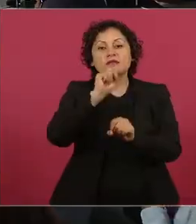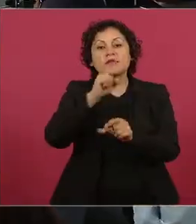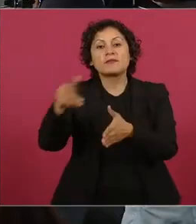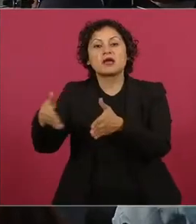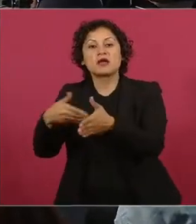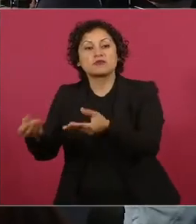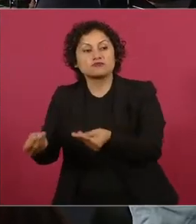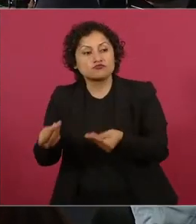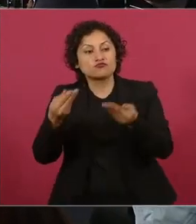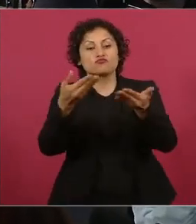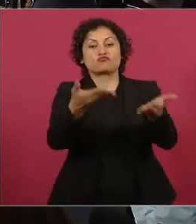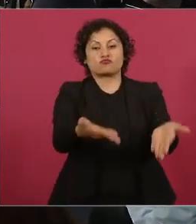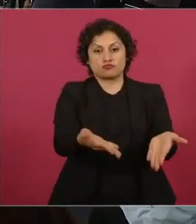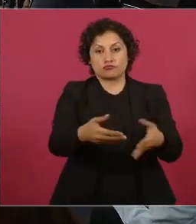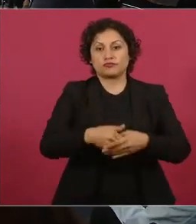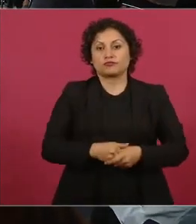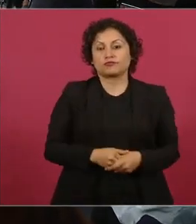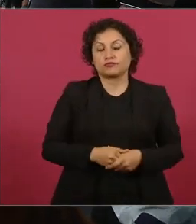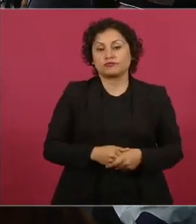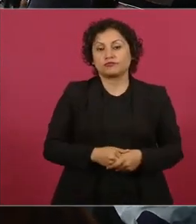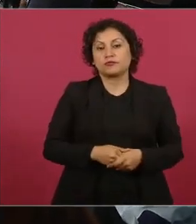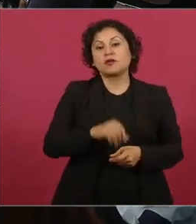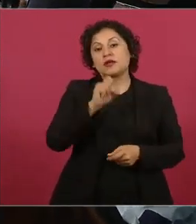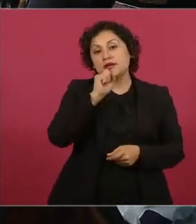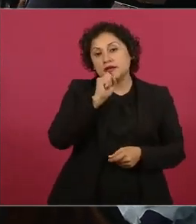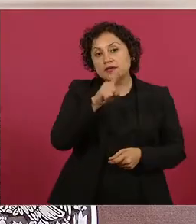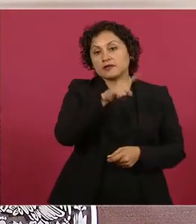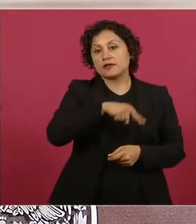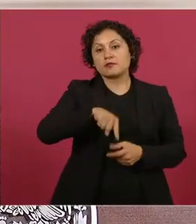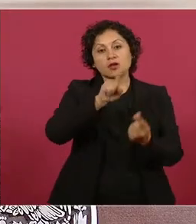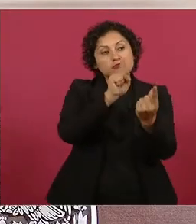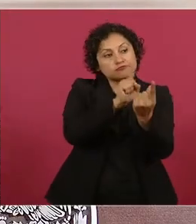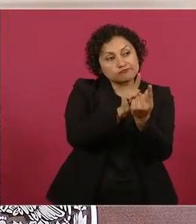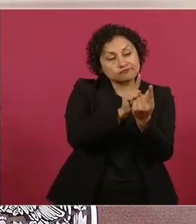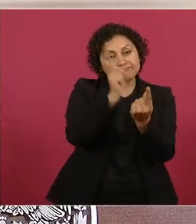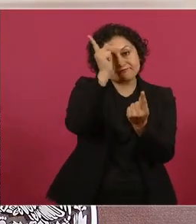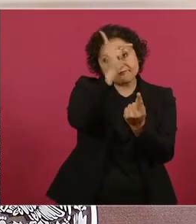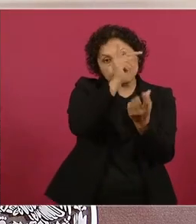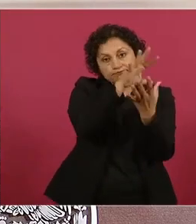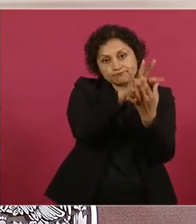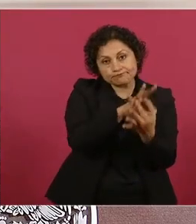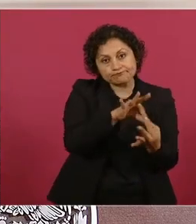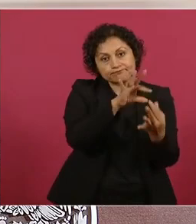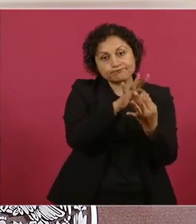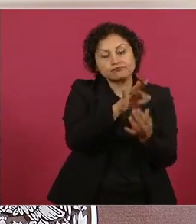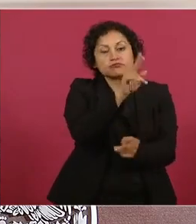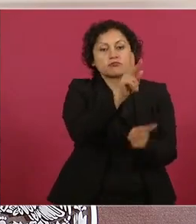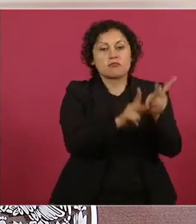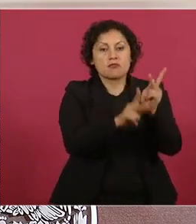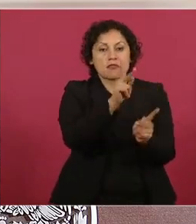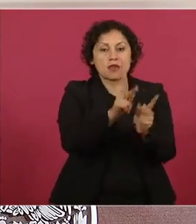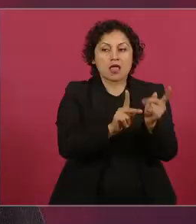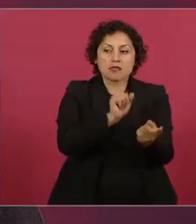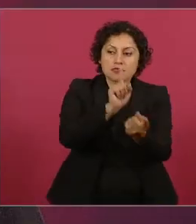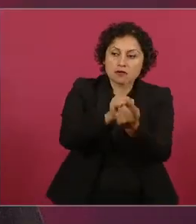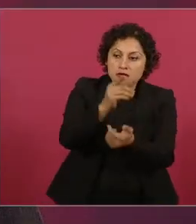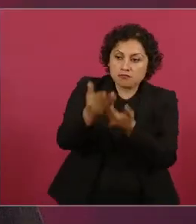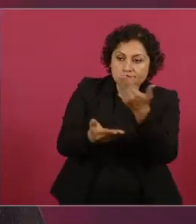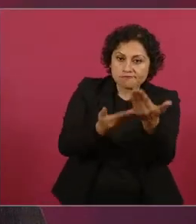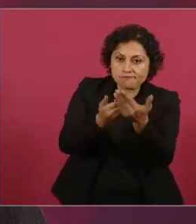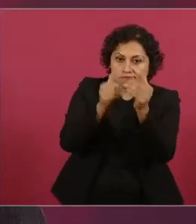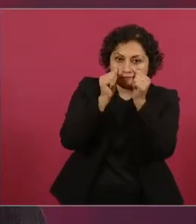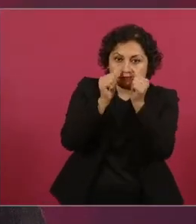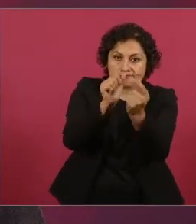finalmente la salud mental. Se atiende mediante pláticas, atención psicológica